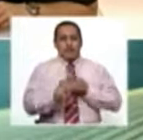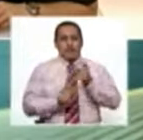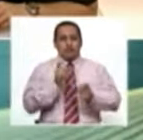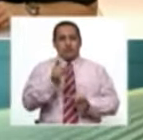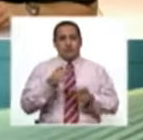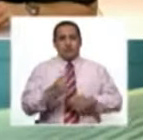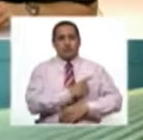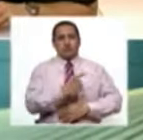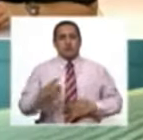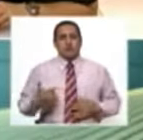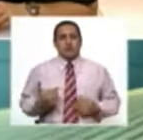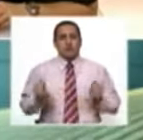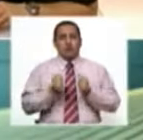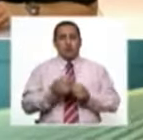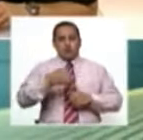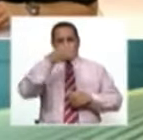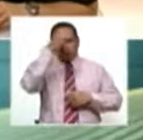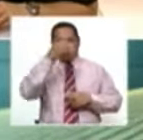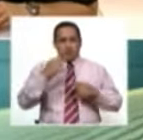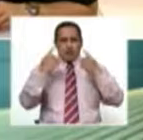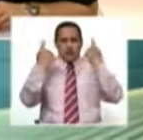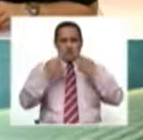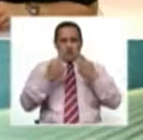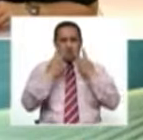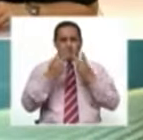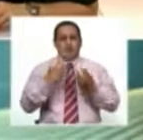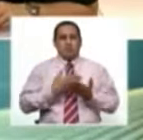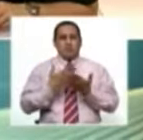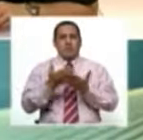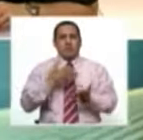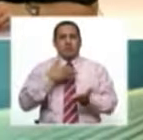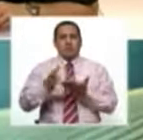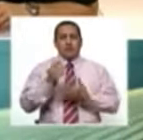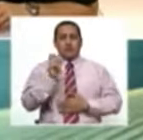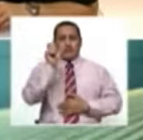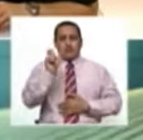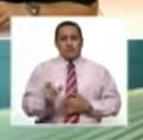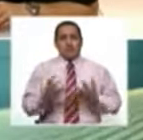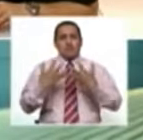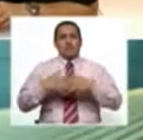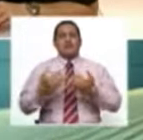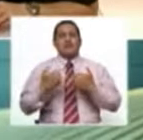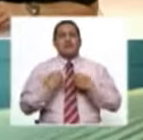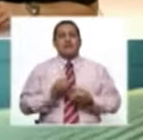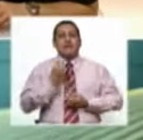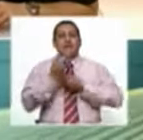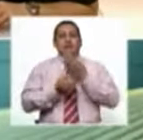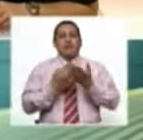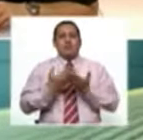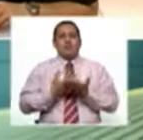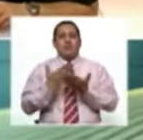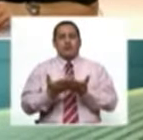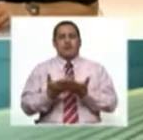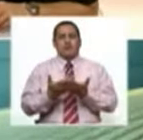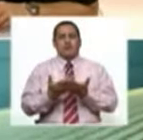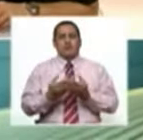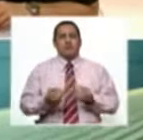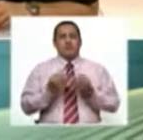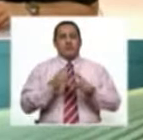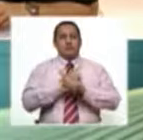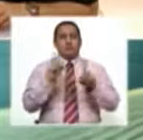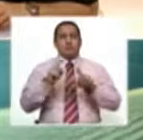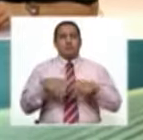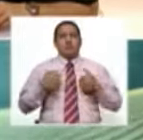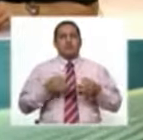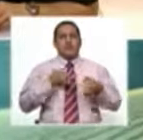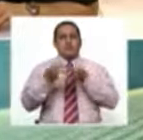que el personal con dirección o con capacidades de ejecutar el despido de la empresa tiene noticia de ese hecho. ¿No?